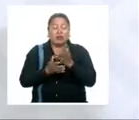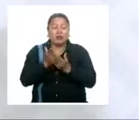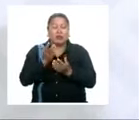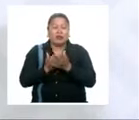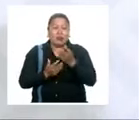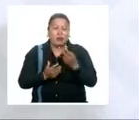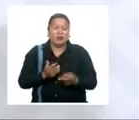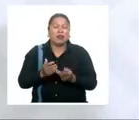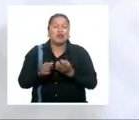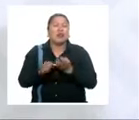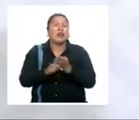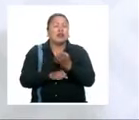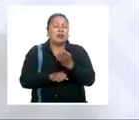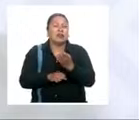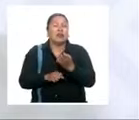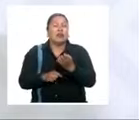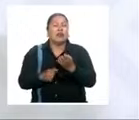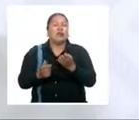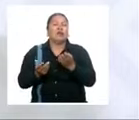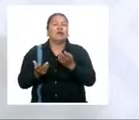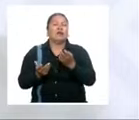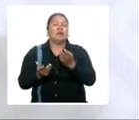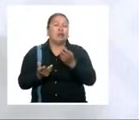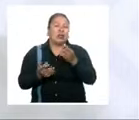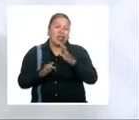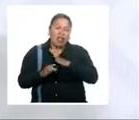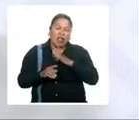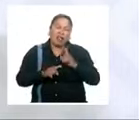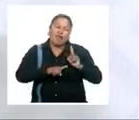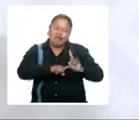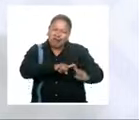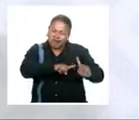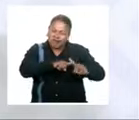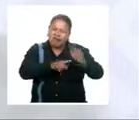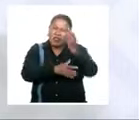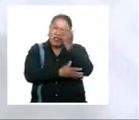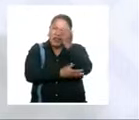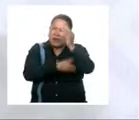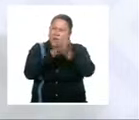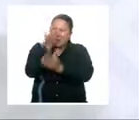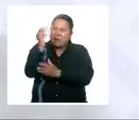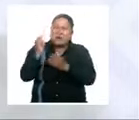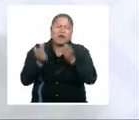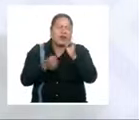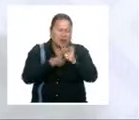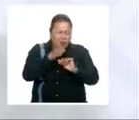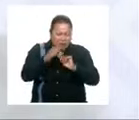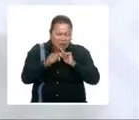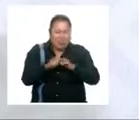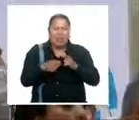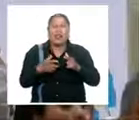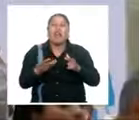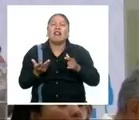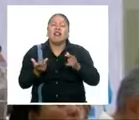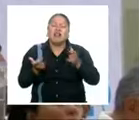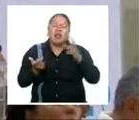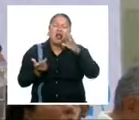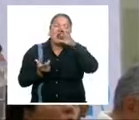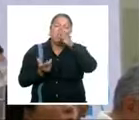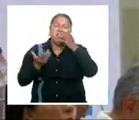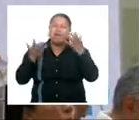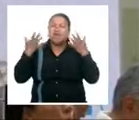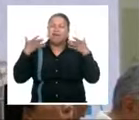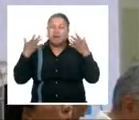estado, aunado a su gran biodiversidad, climas, como la riqueza cultural